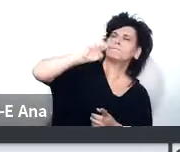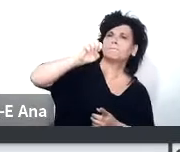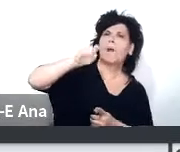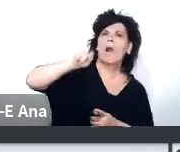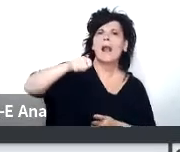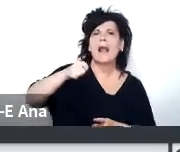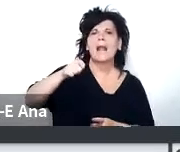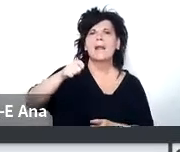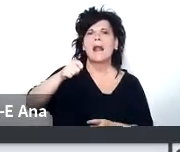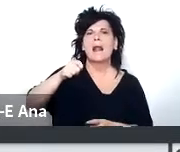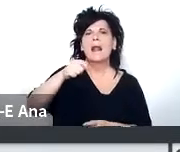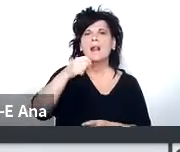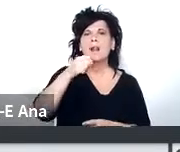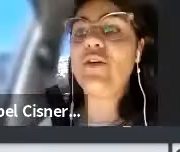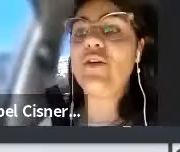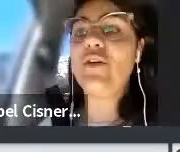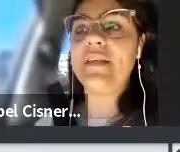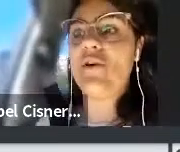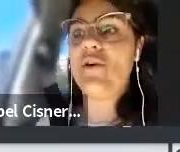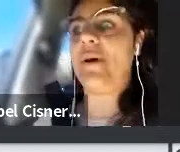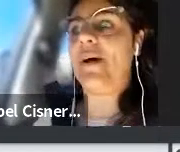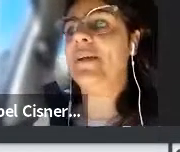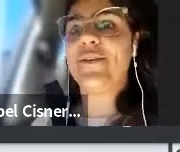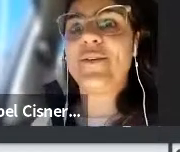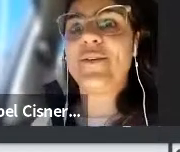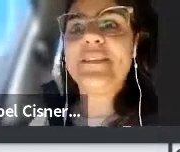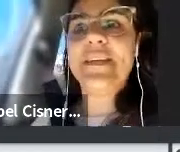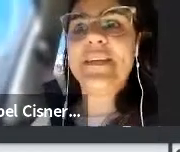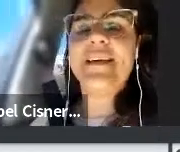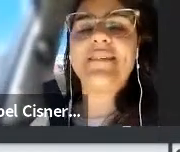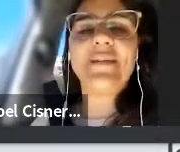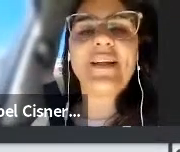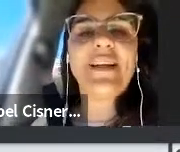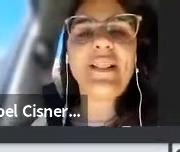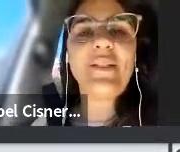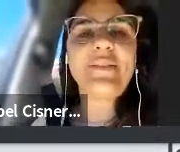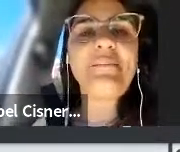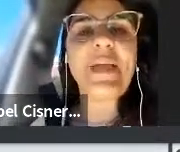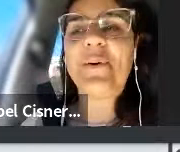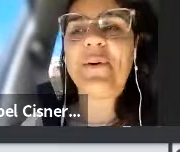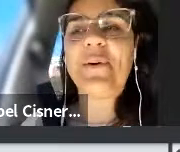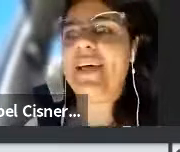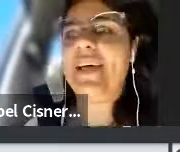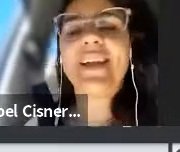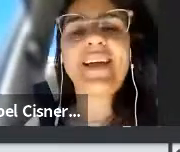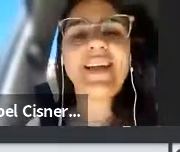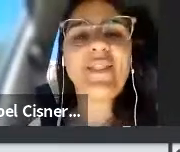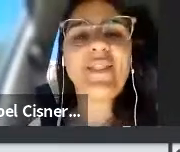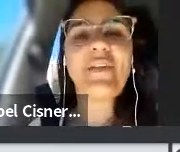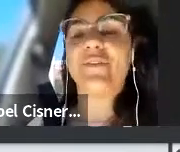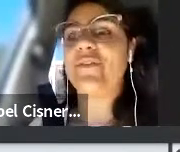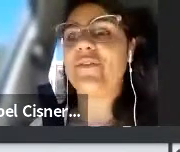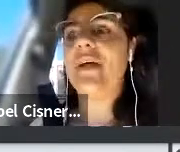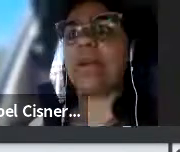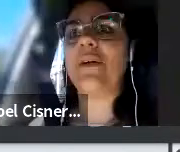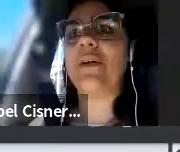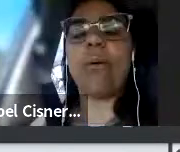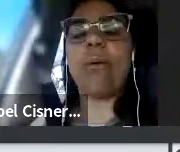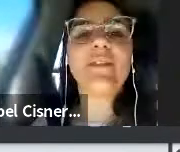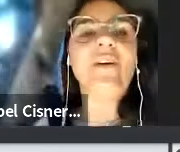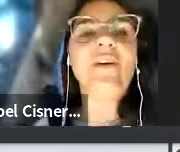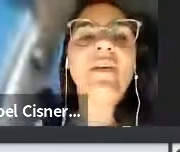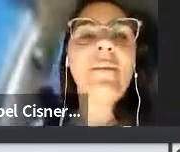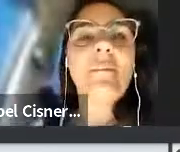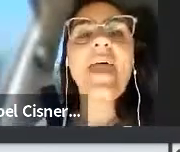canal 7 canal 12 de Córdoba no sé si seguirá siendo el canal 12 en mi época era el canal 12 nosotros en Río